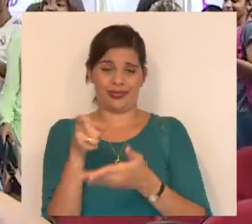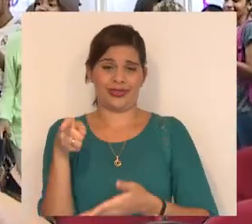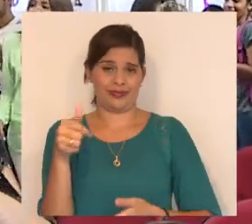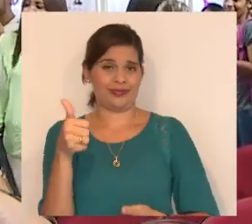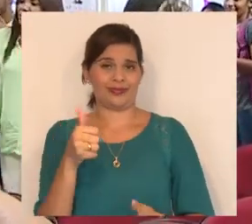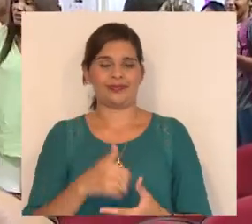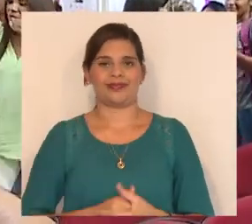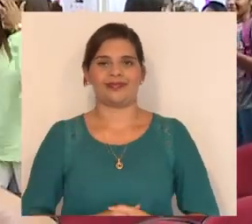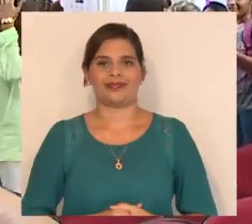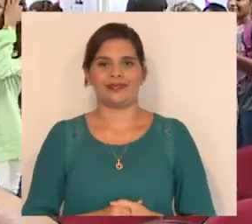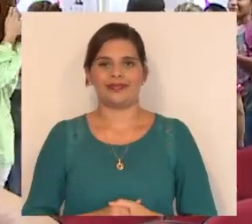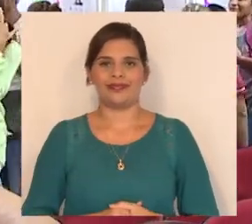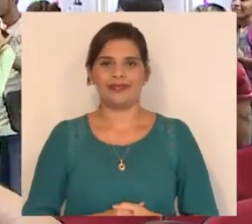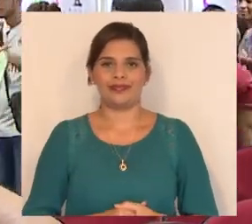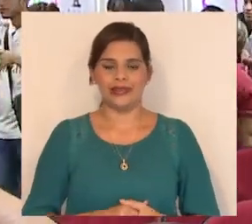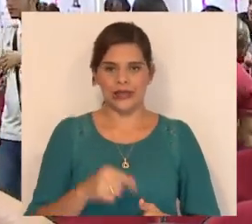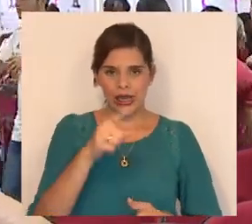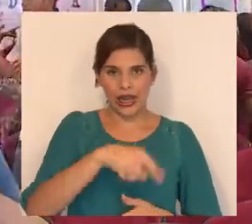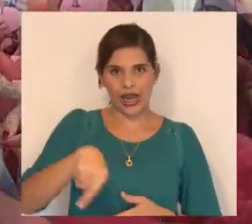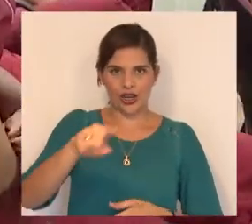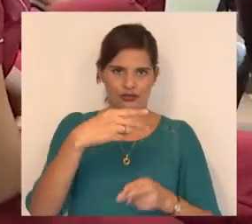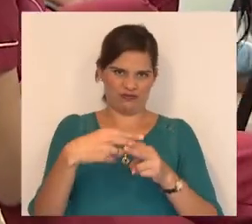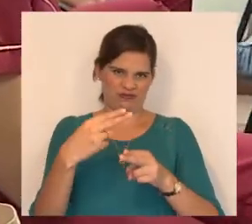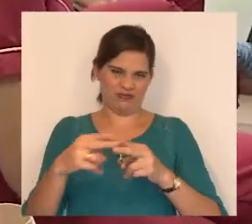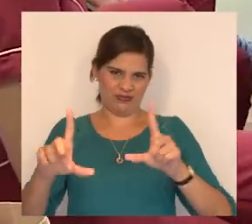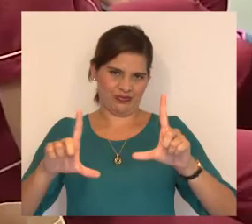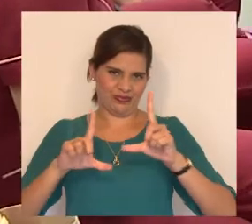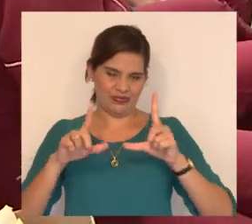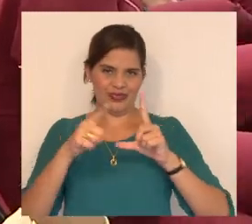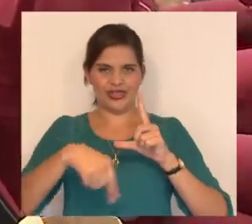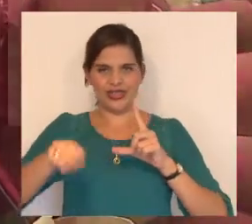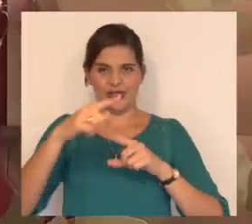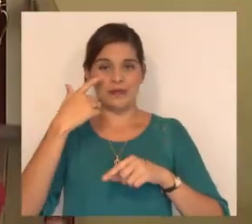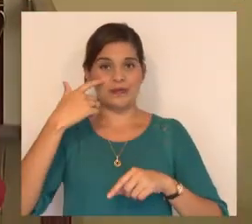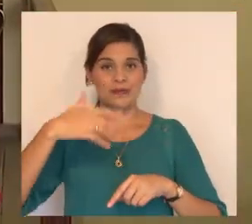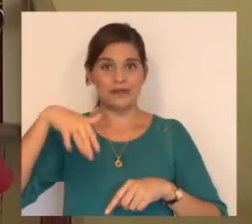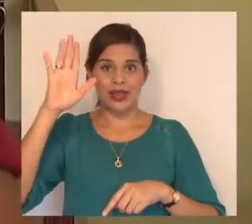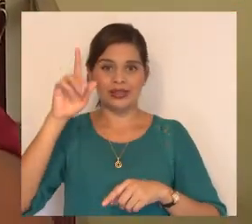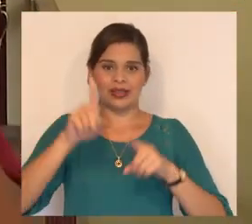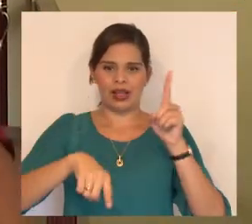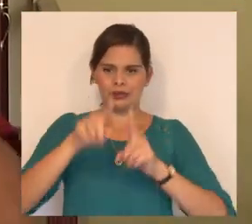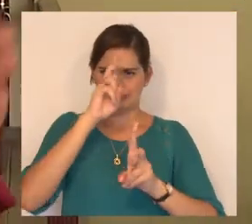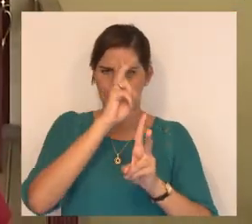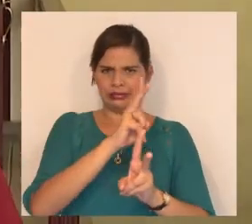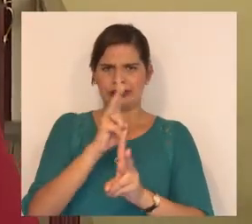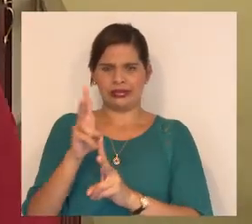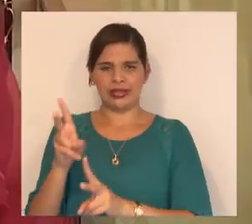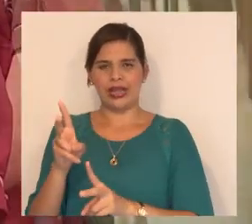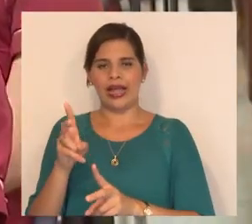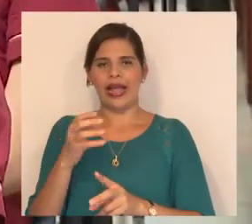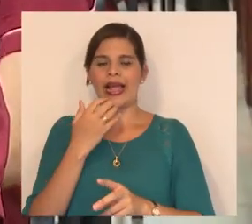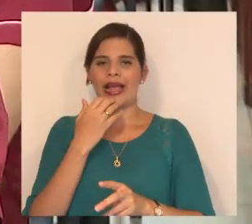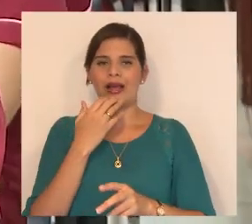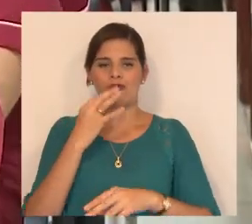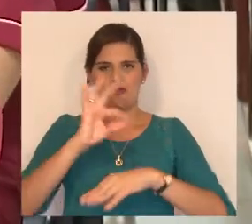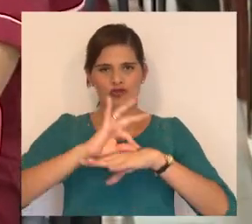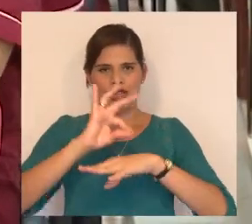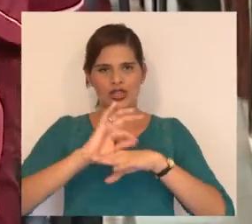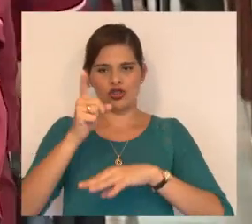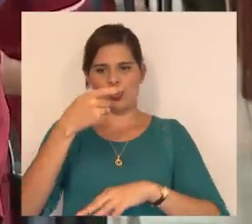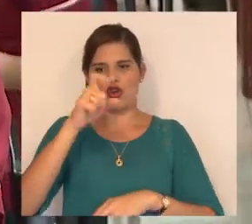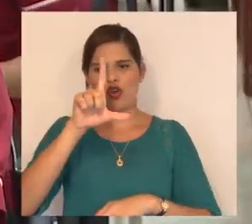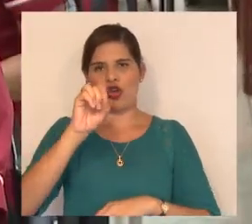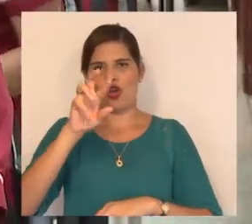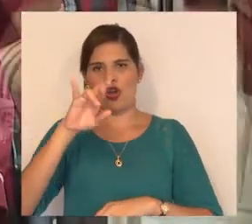proceso del desarrollo de los niños y las niñas acá en Colombia. Durante la actividad se reconocieron las destrezas de los futuros licenciados en preescolar,